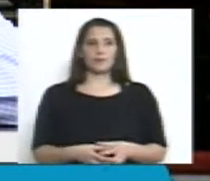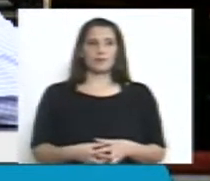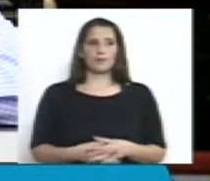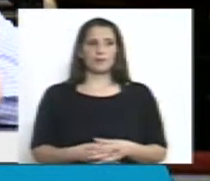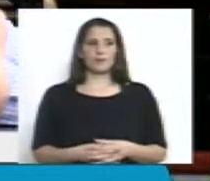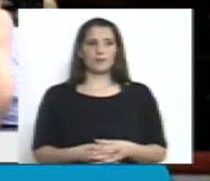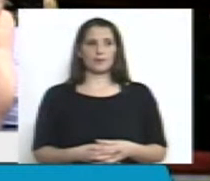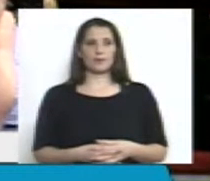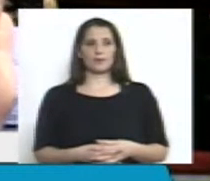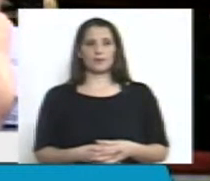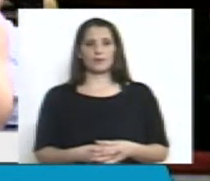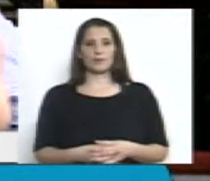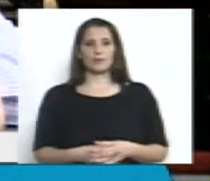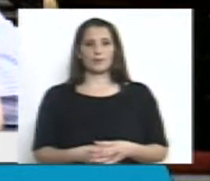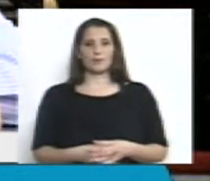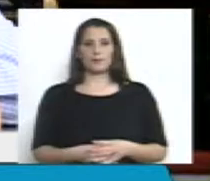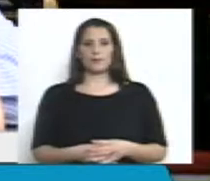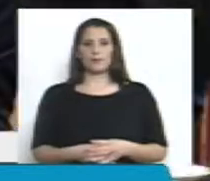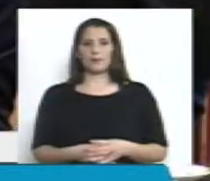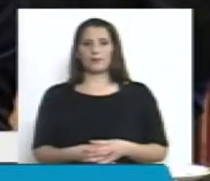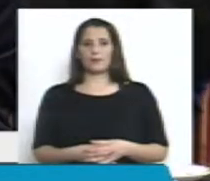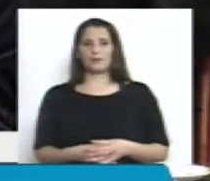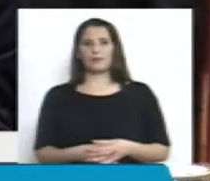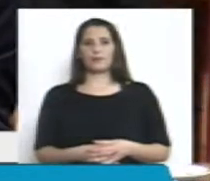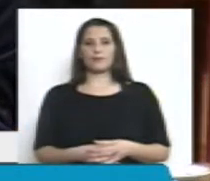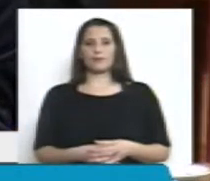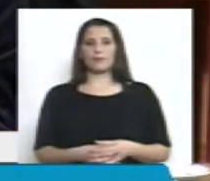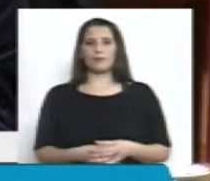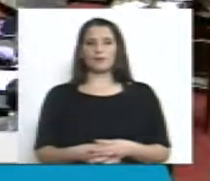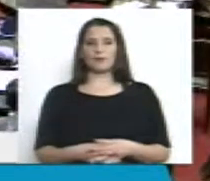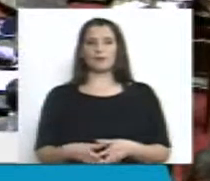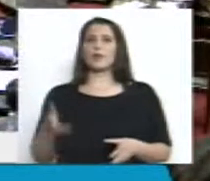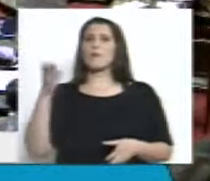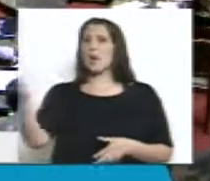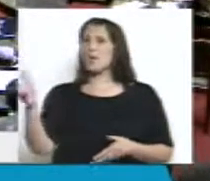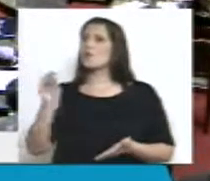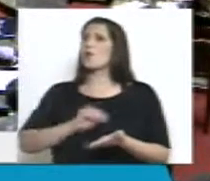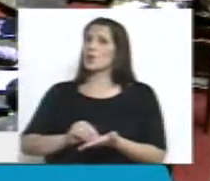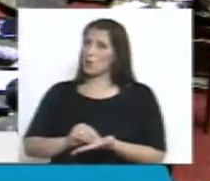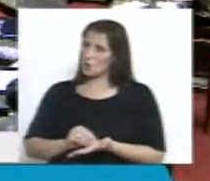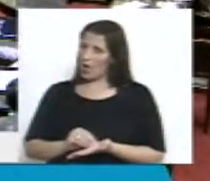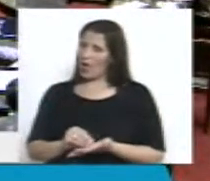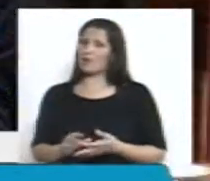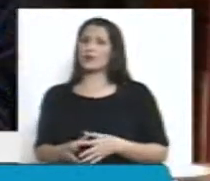Le pedimos a los señores diputados presentes,